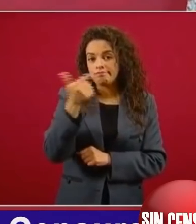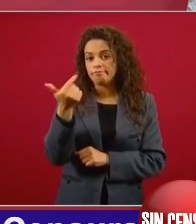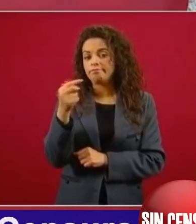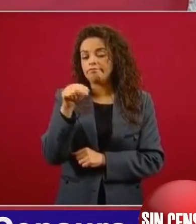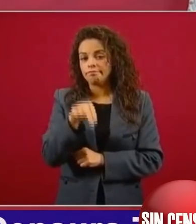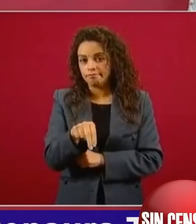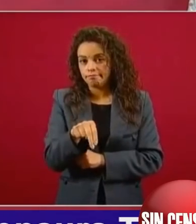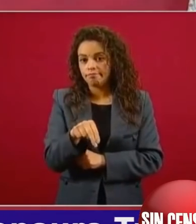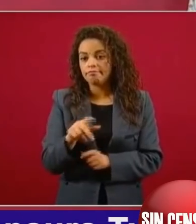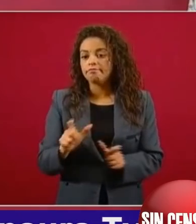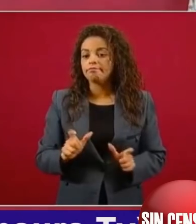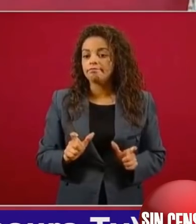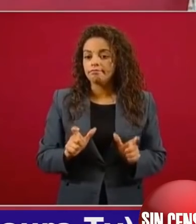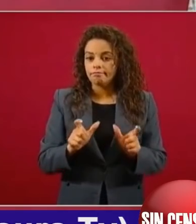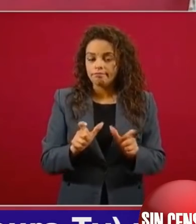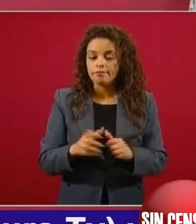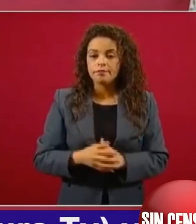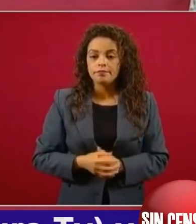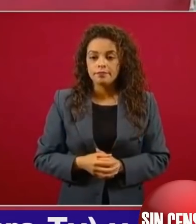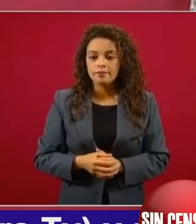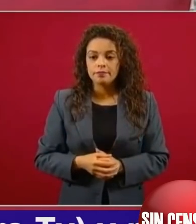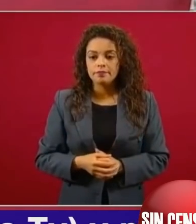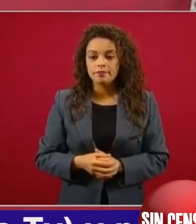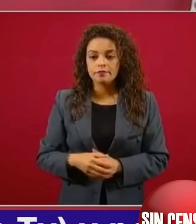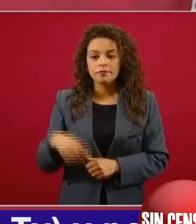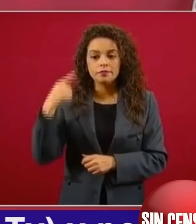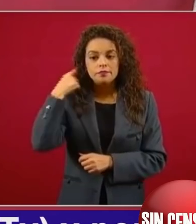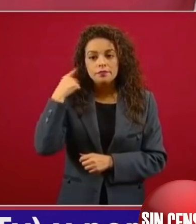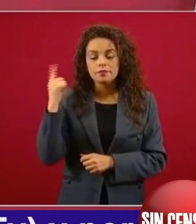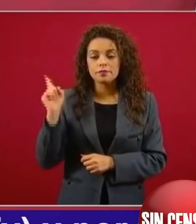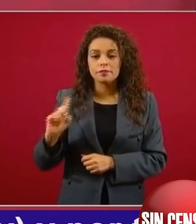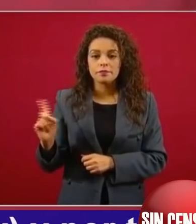La Secretaría de Seguridad tiene 1.200 millones de pesos adicionales.